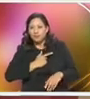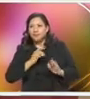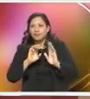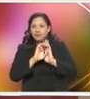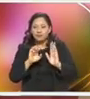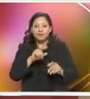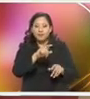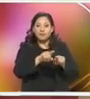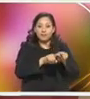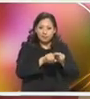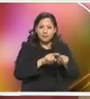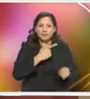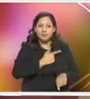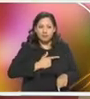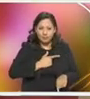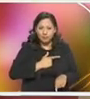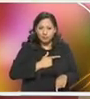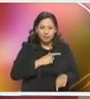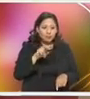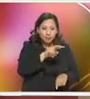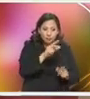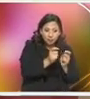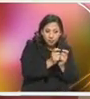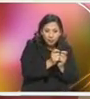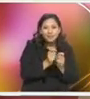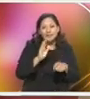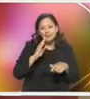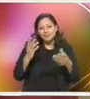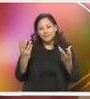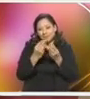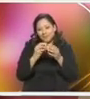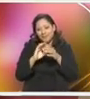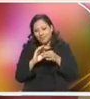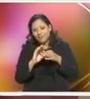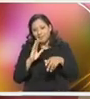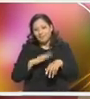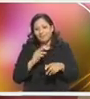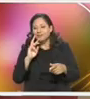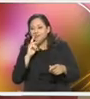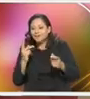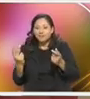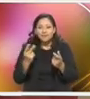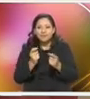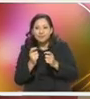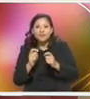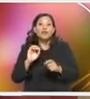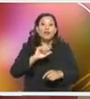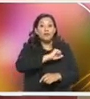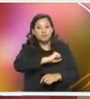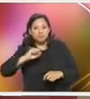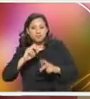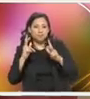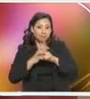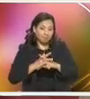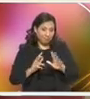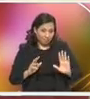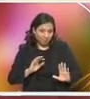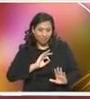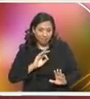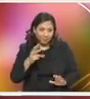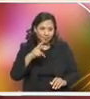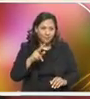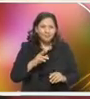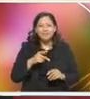hermanos les gustan los dos el Xbox, pues es más fácil que se lleven y tienen estos espacios de convivencia. O que se peleen. O que se peleen, pero la relación de